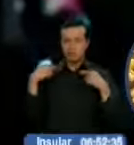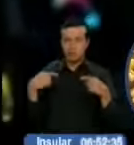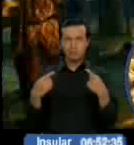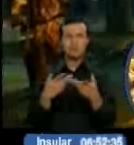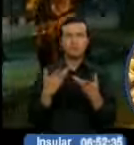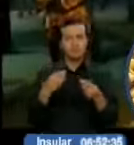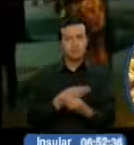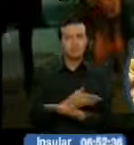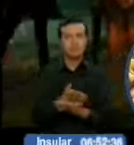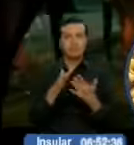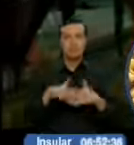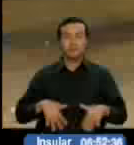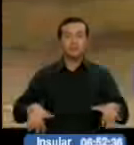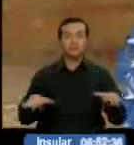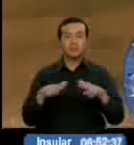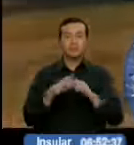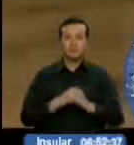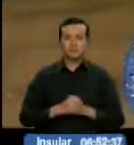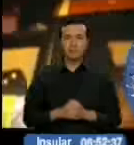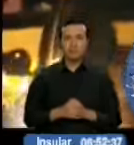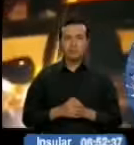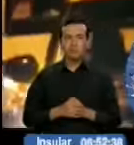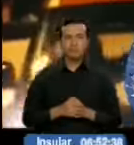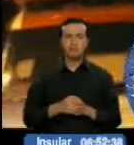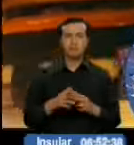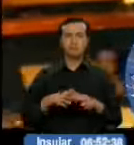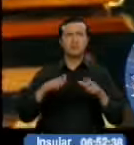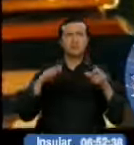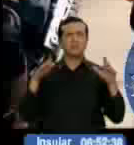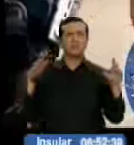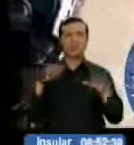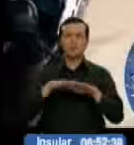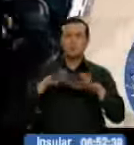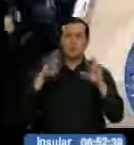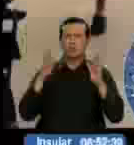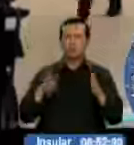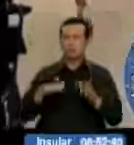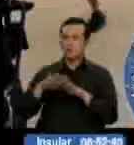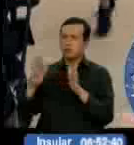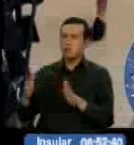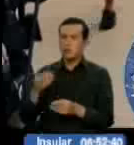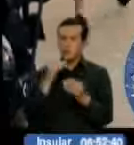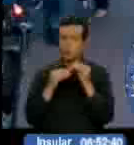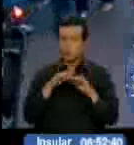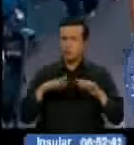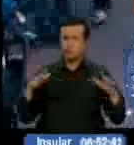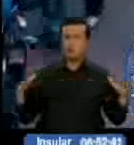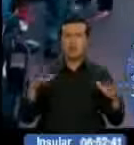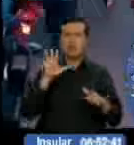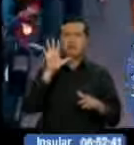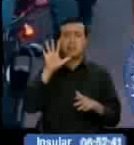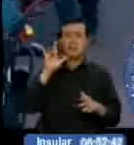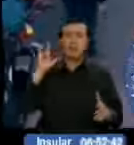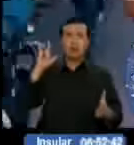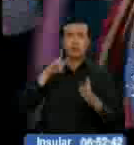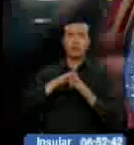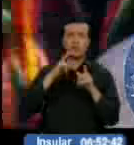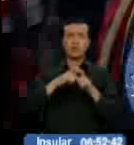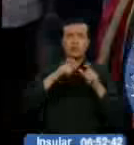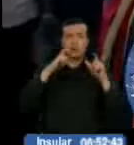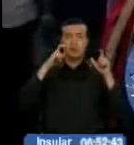serán servidas en la Villa Olímpica. Y es que tan grande es su comedor que prácticamente 5 aviones